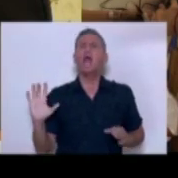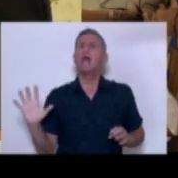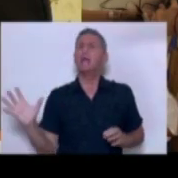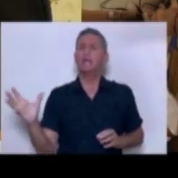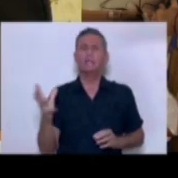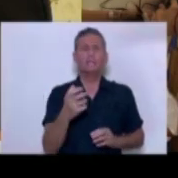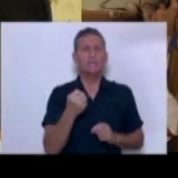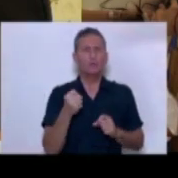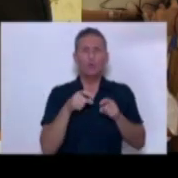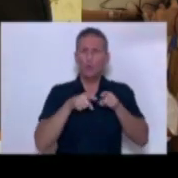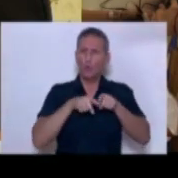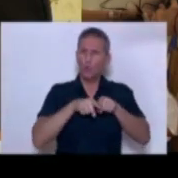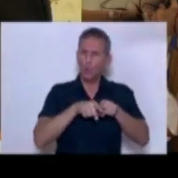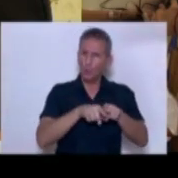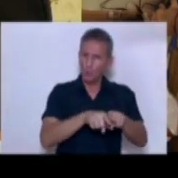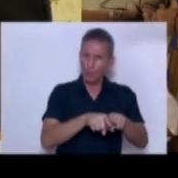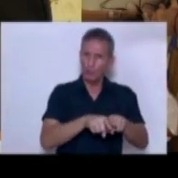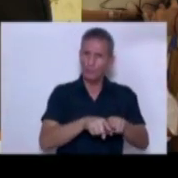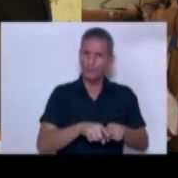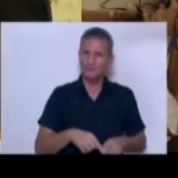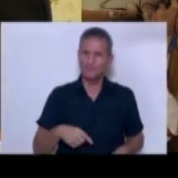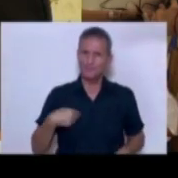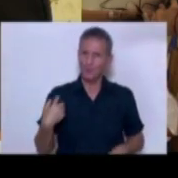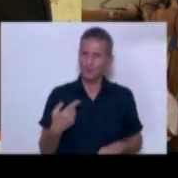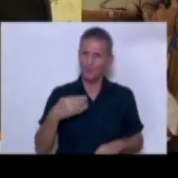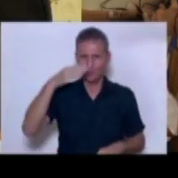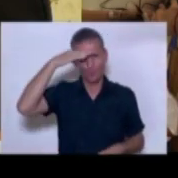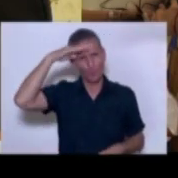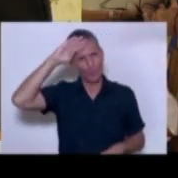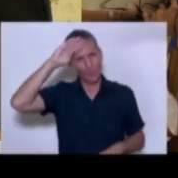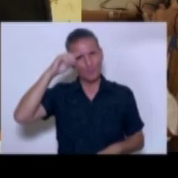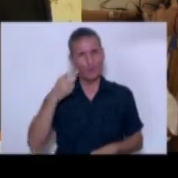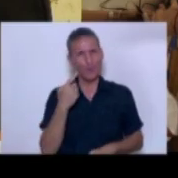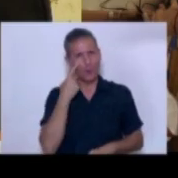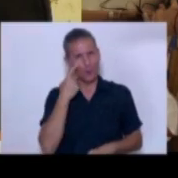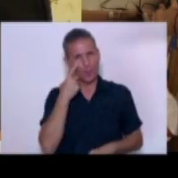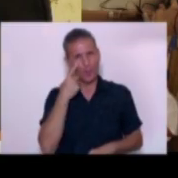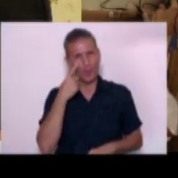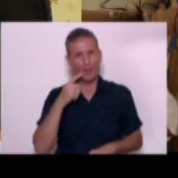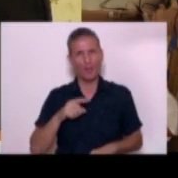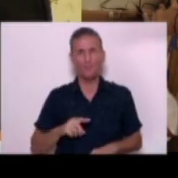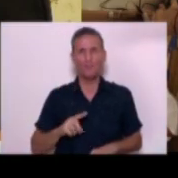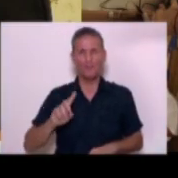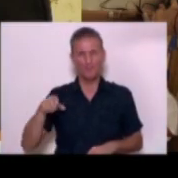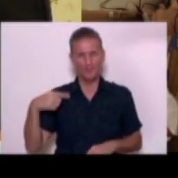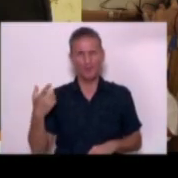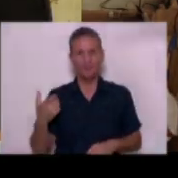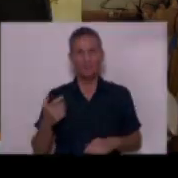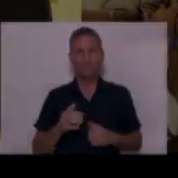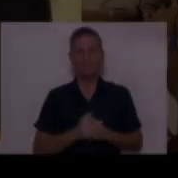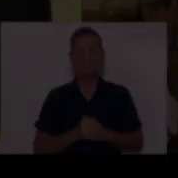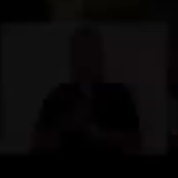entre todos y muy unidos. Por algo somos cubanos, ¿no? Nos vemos próximamente. Hasta entonces.